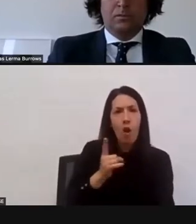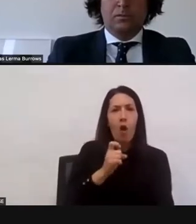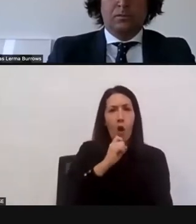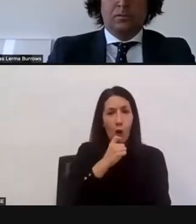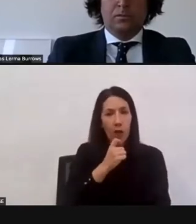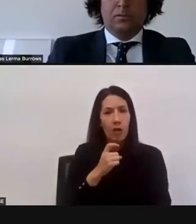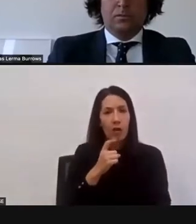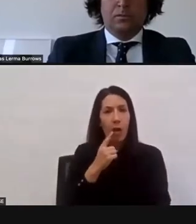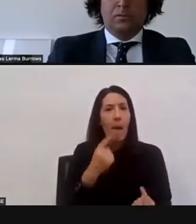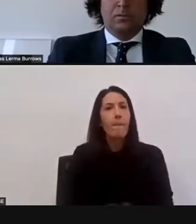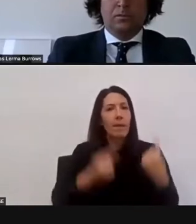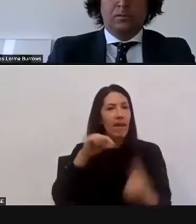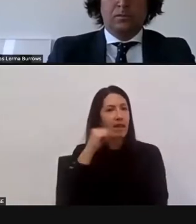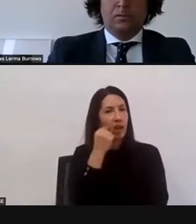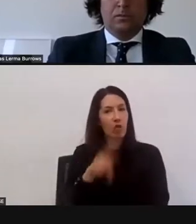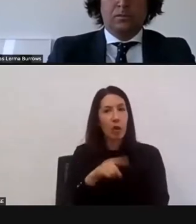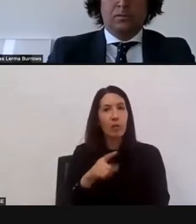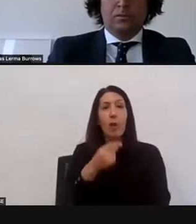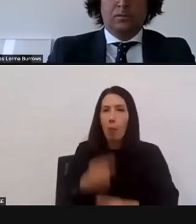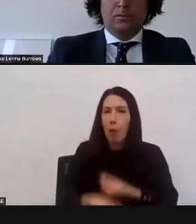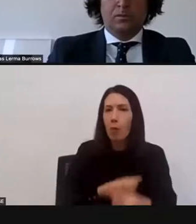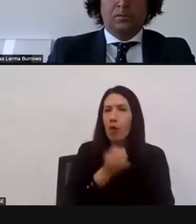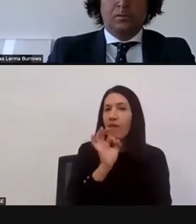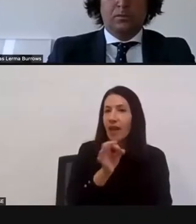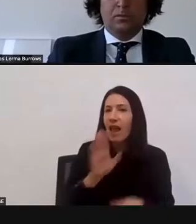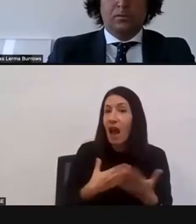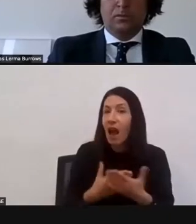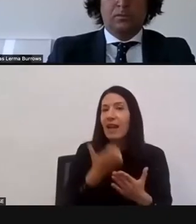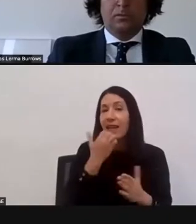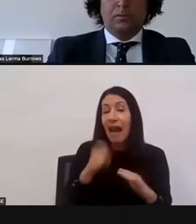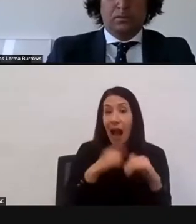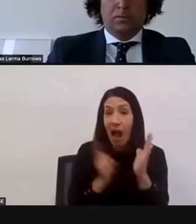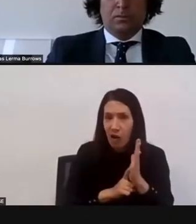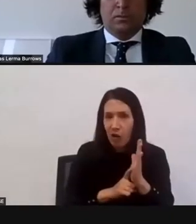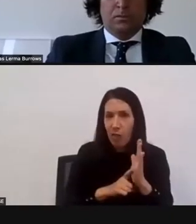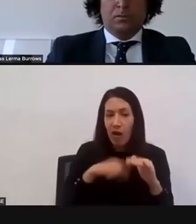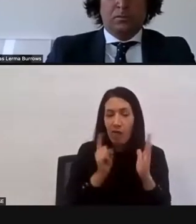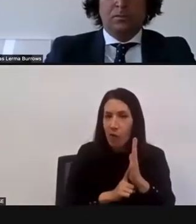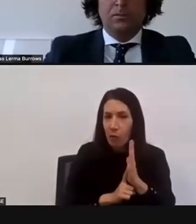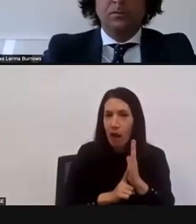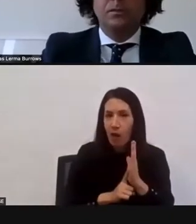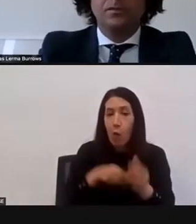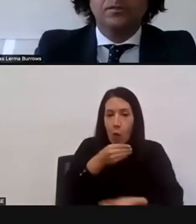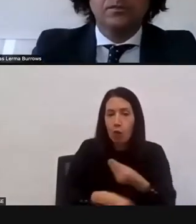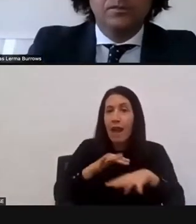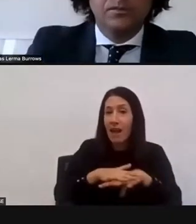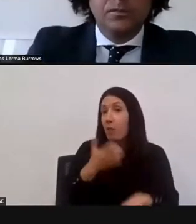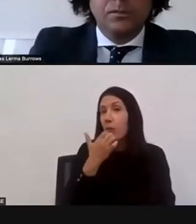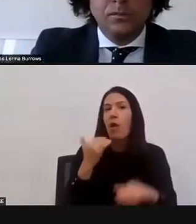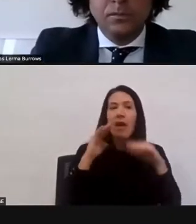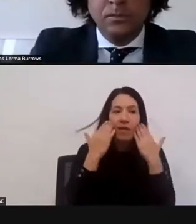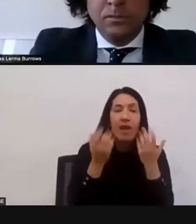cada vez saliendo más a la luz esta idea de que los propios algoritmos que usa una red como Facebook